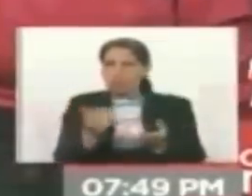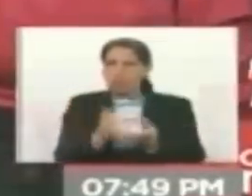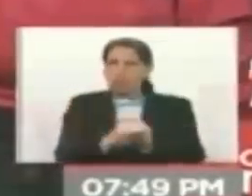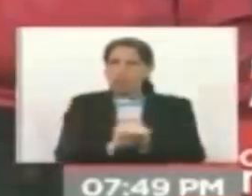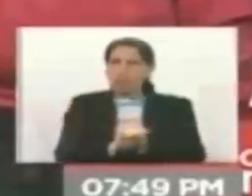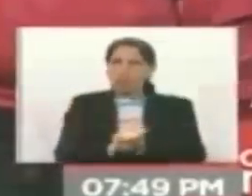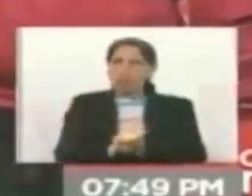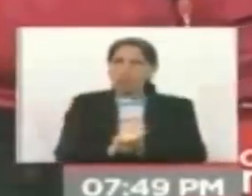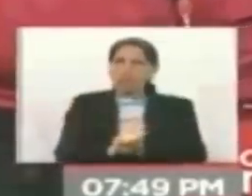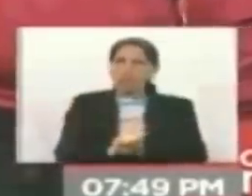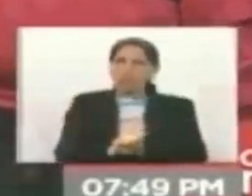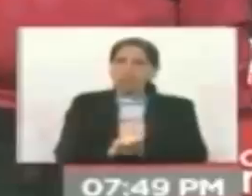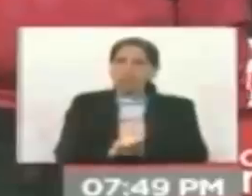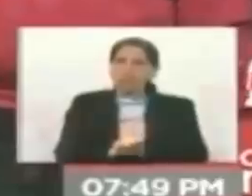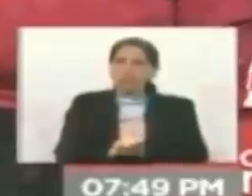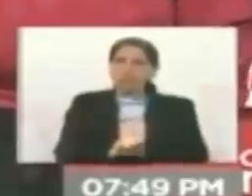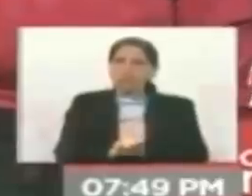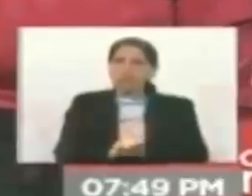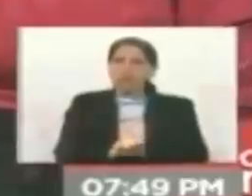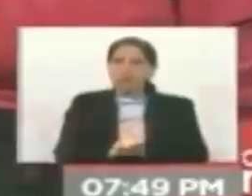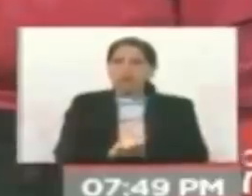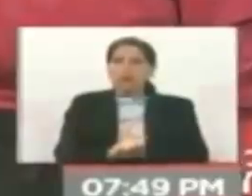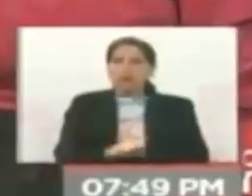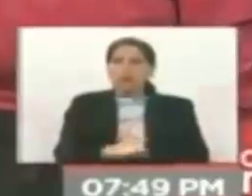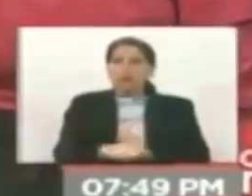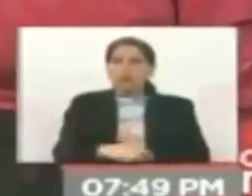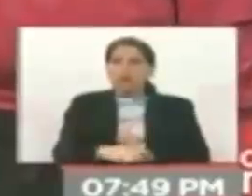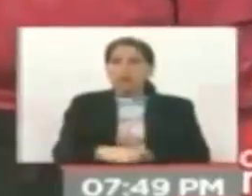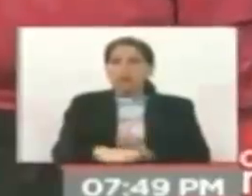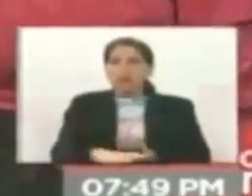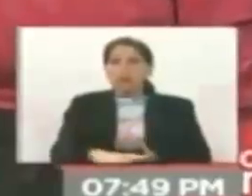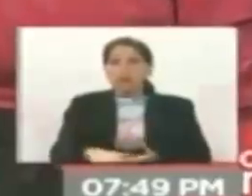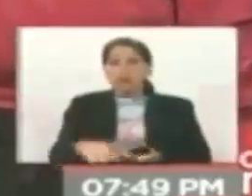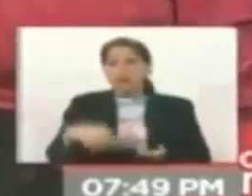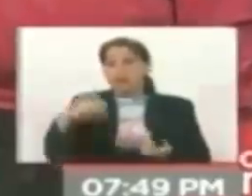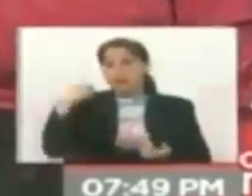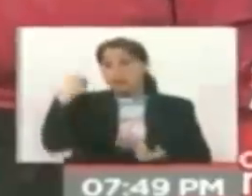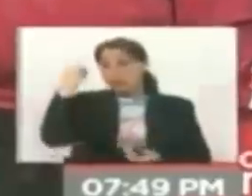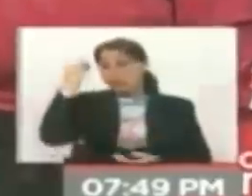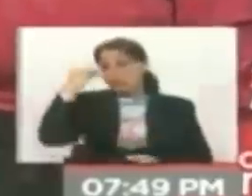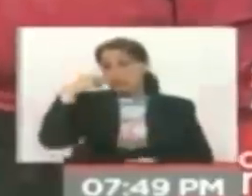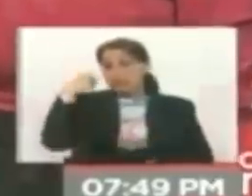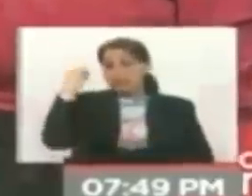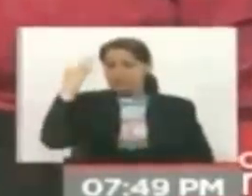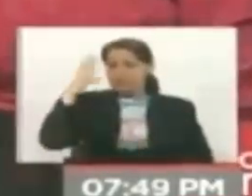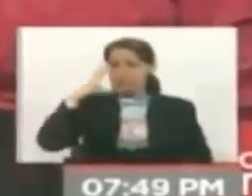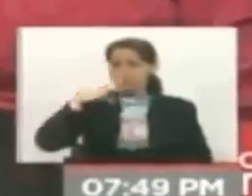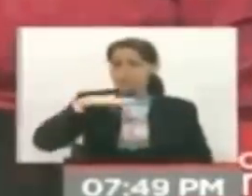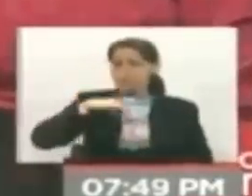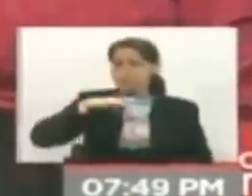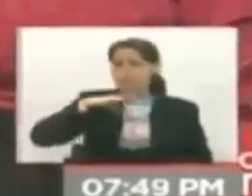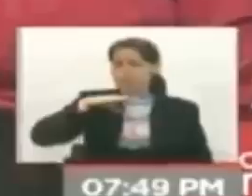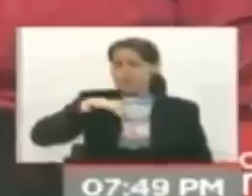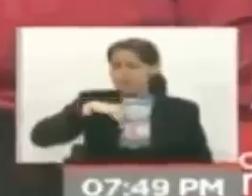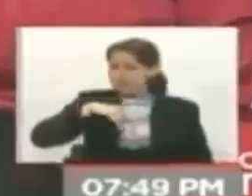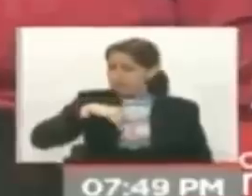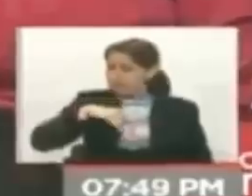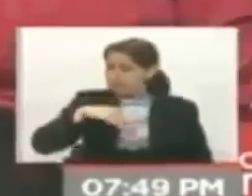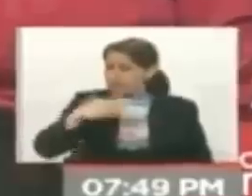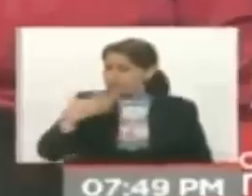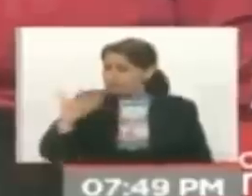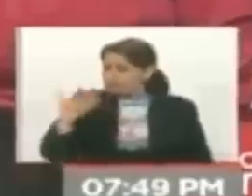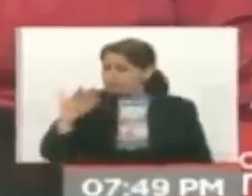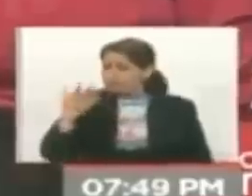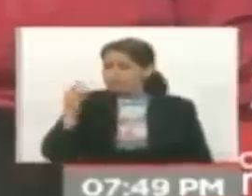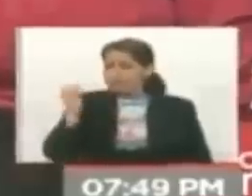venezolano Alberto Rodríguez Valencia, editor y dueño del portal web Alberto News, por publicar los datos de los diputados corruptos y